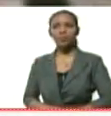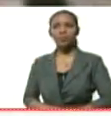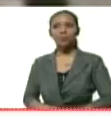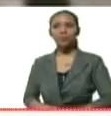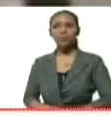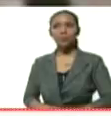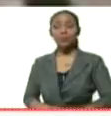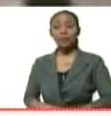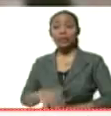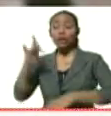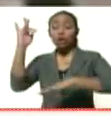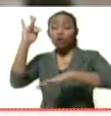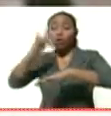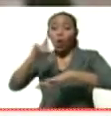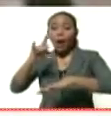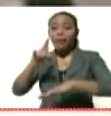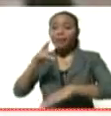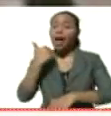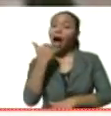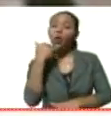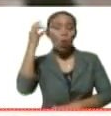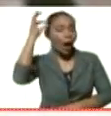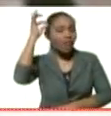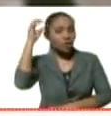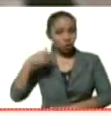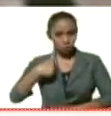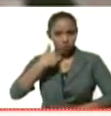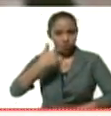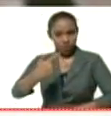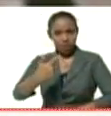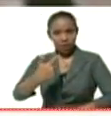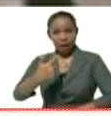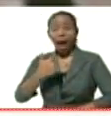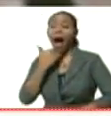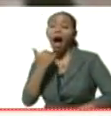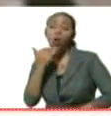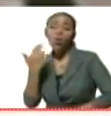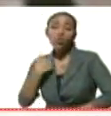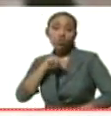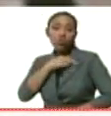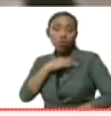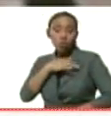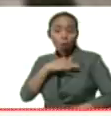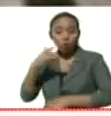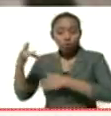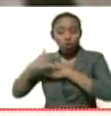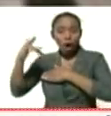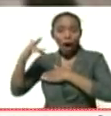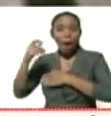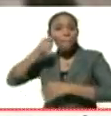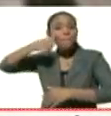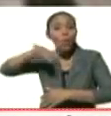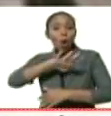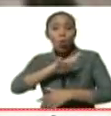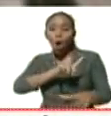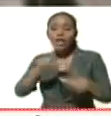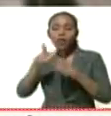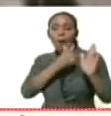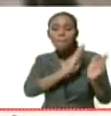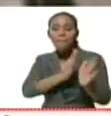Y si le tocan un pelo, lo dije, a uno de nosotros, el pueblo ya tiene los